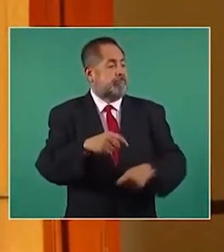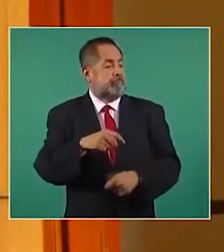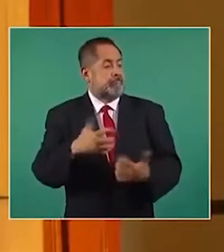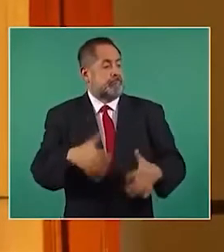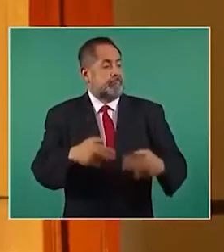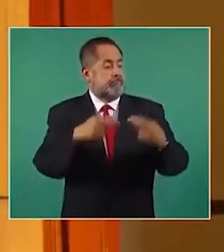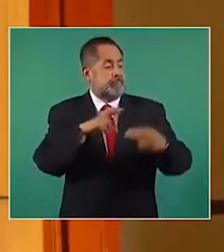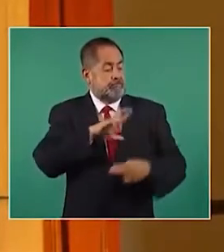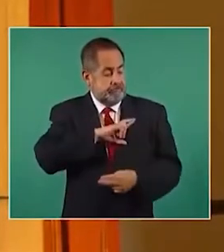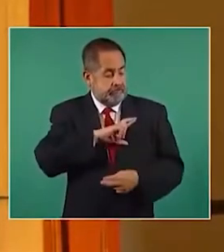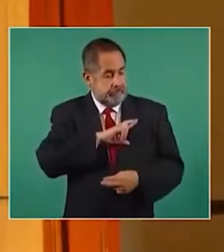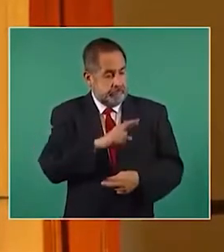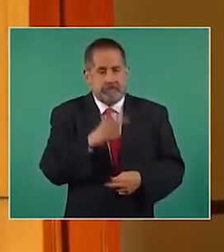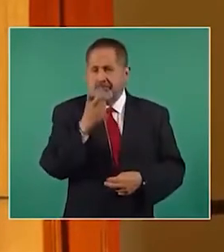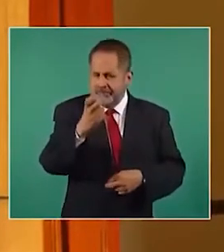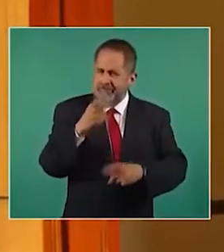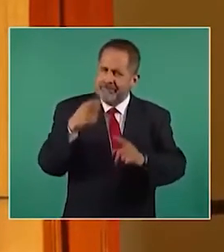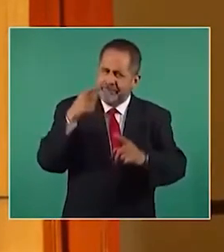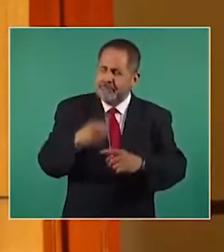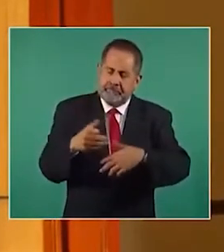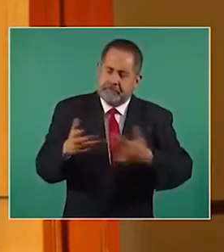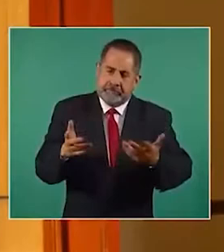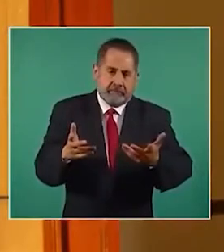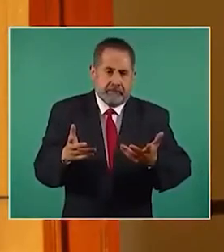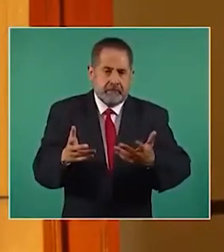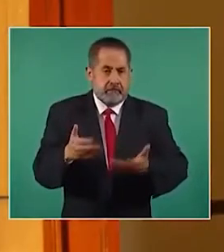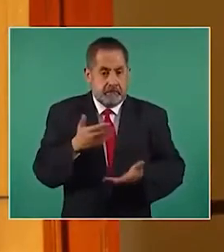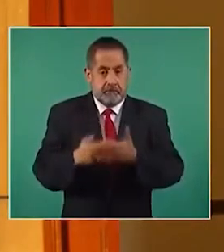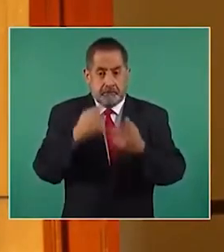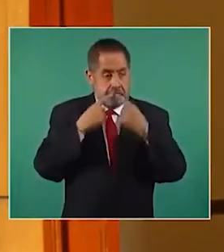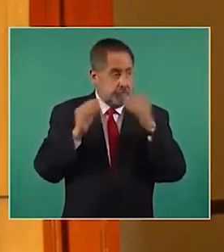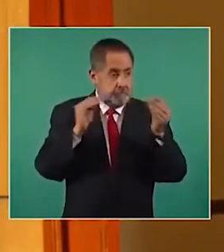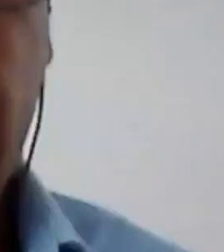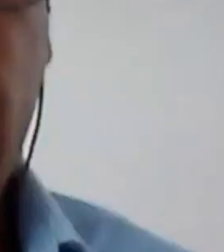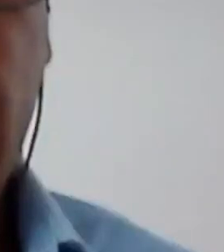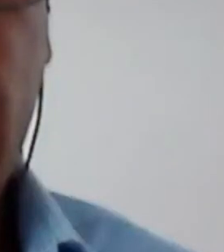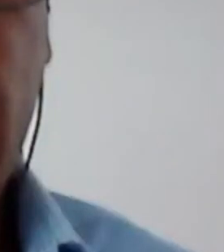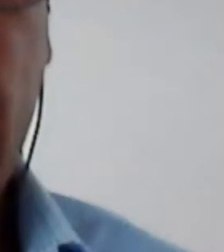Ese es el debate de ahora.